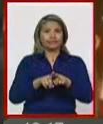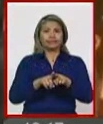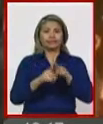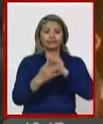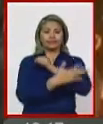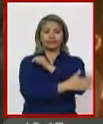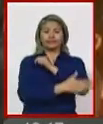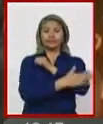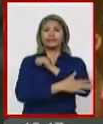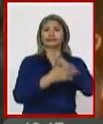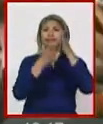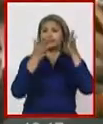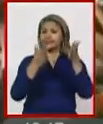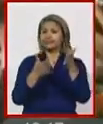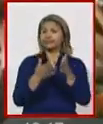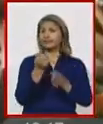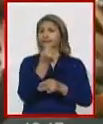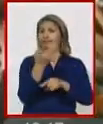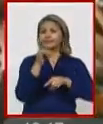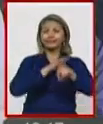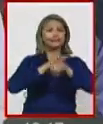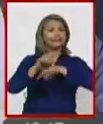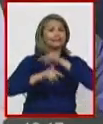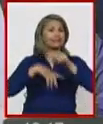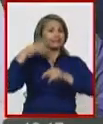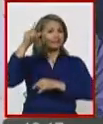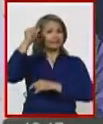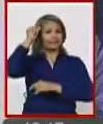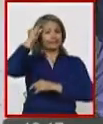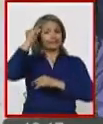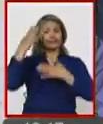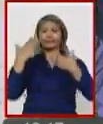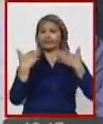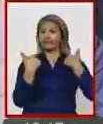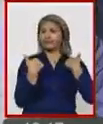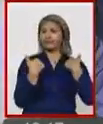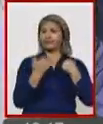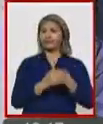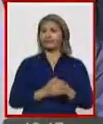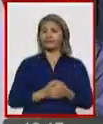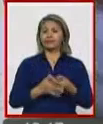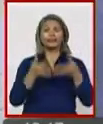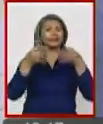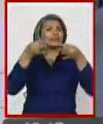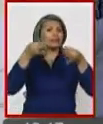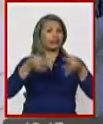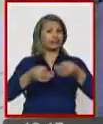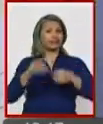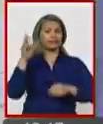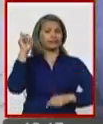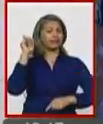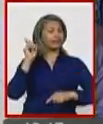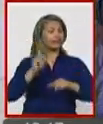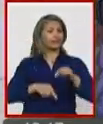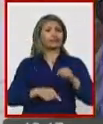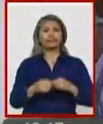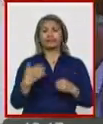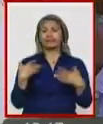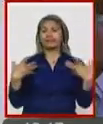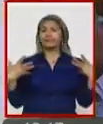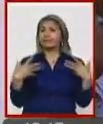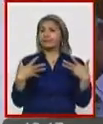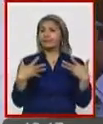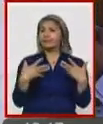hermanos campesinos que están siendo engañados por este gobierno a tomar una decisión no puede ser que ellos tengan